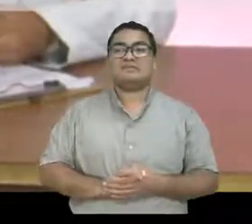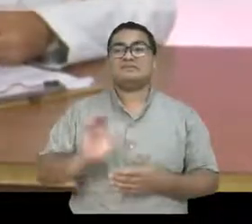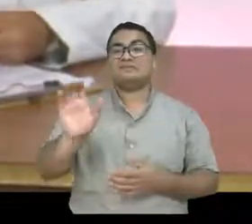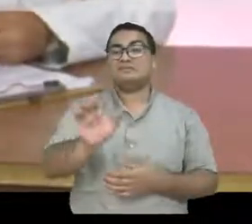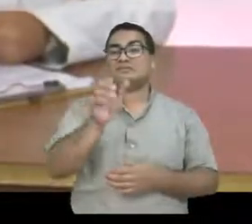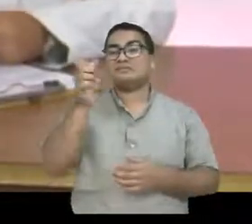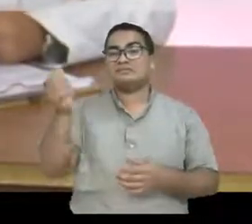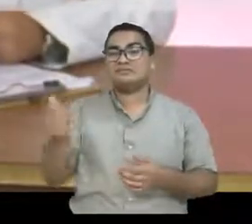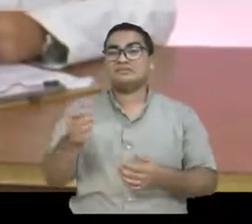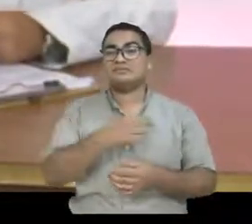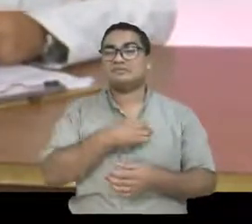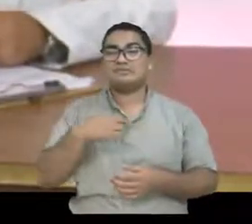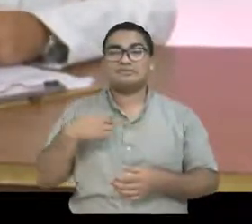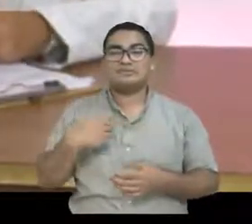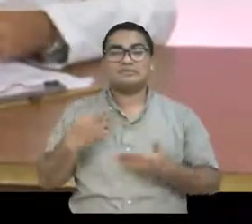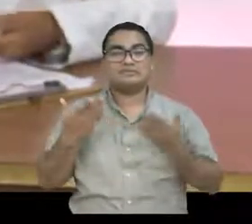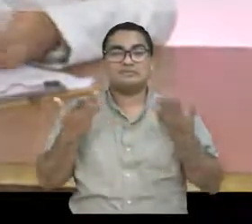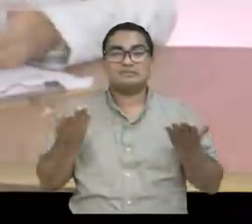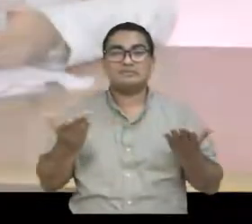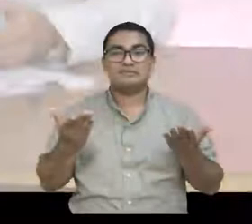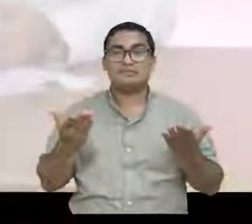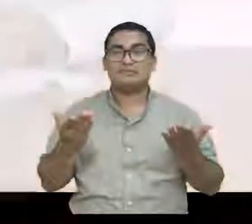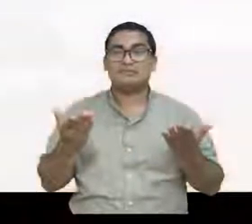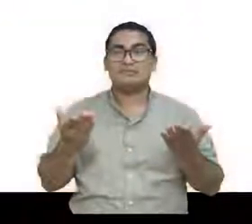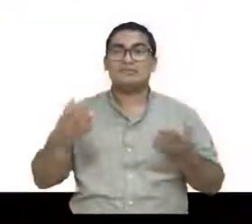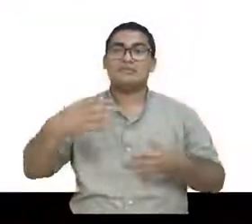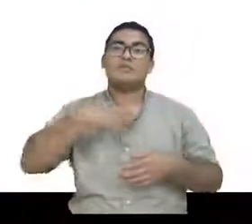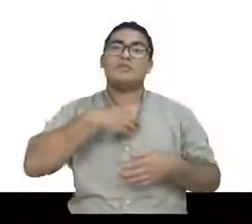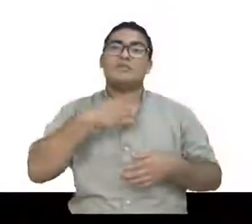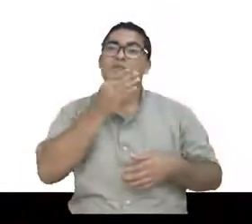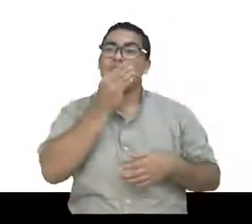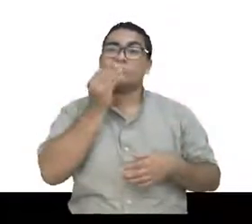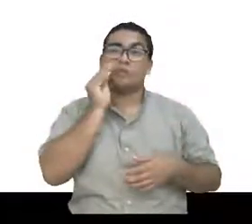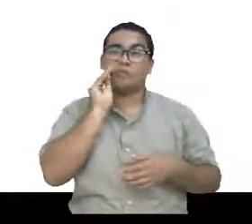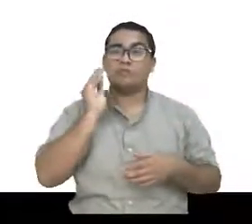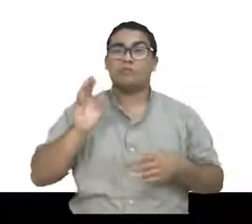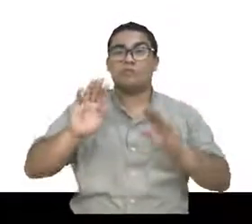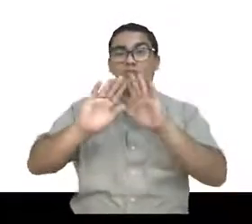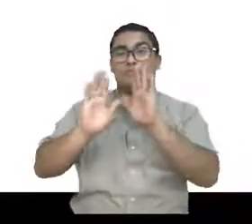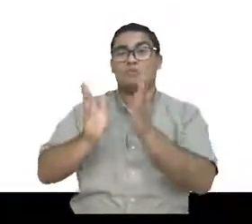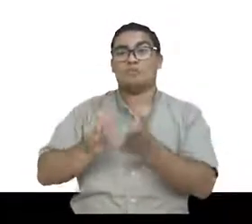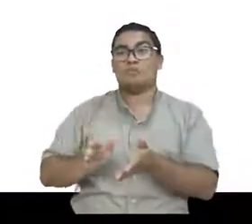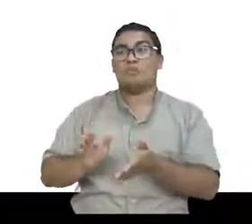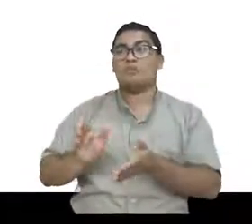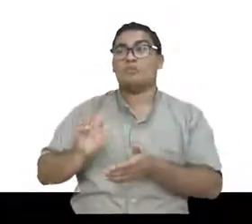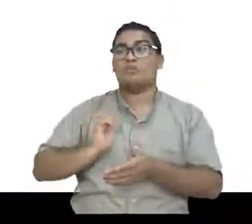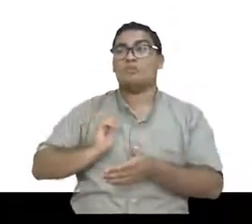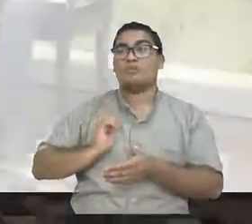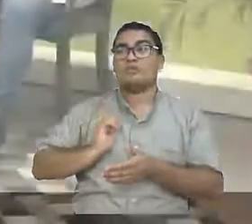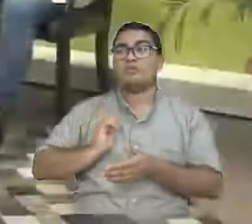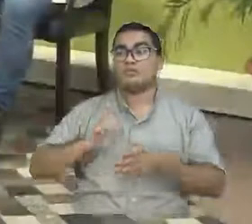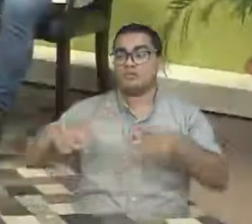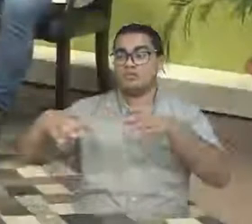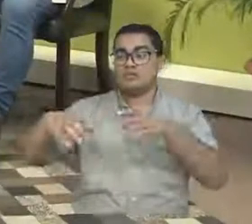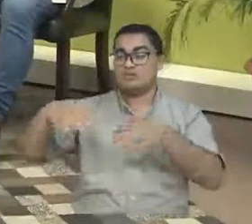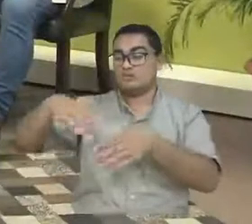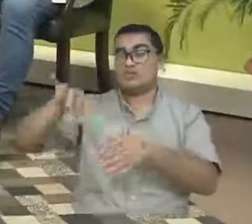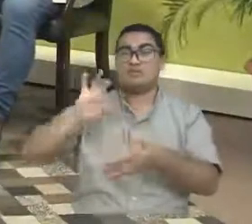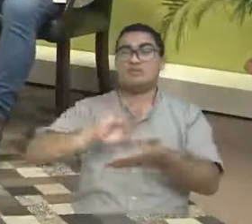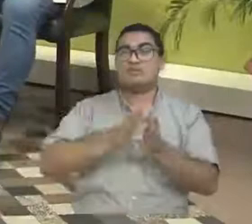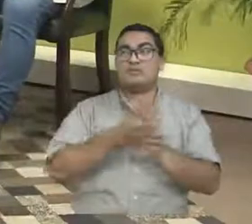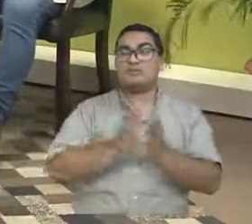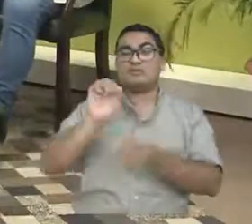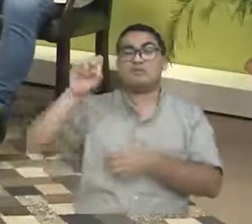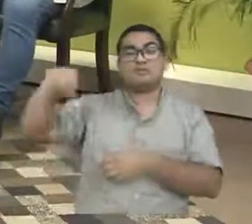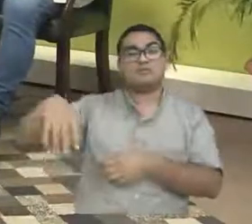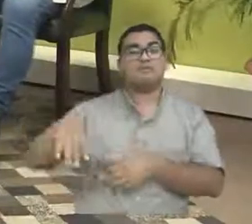lo que hacen los hombres, andar su pañuelo personal, o las mujeres andan siempre con toallitas húmedas que son desechables. Entonces,